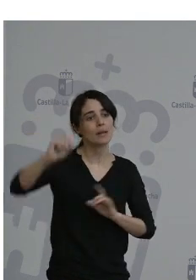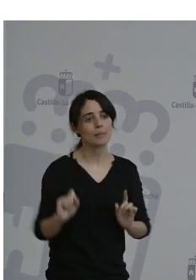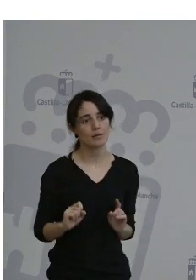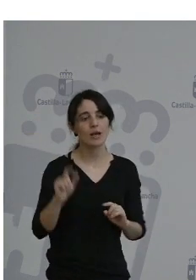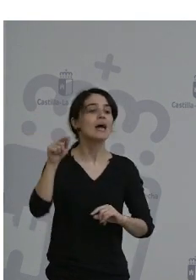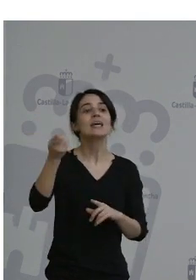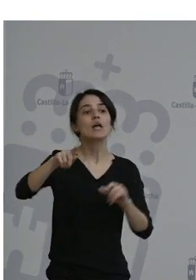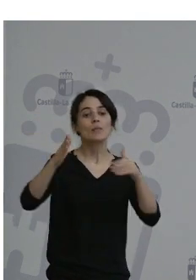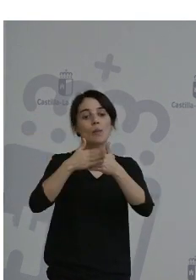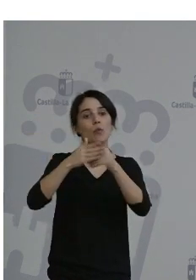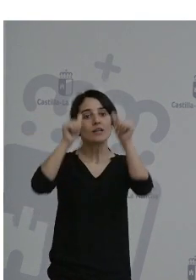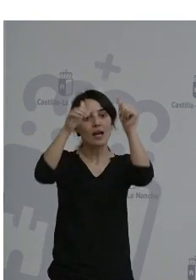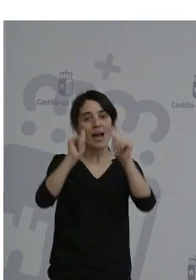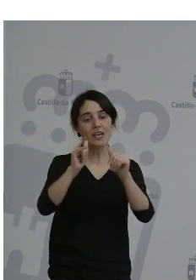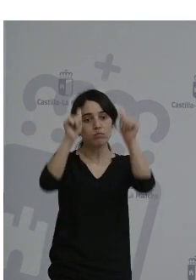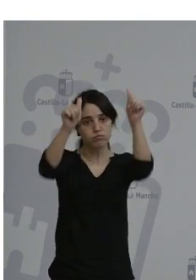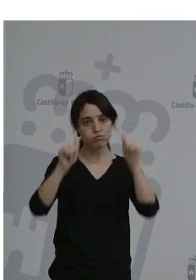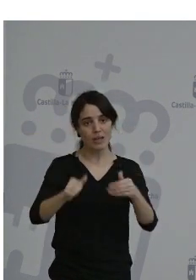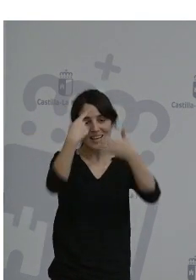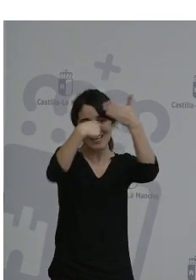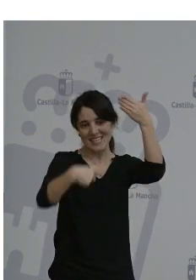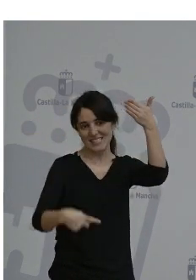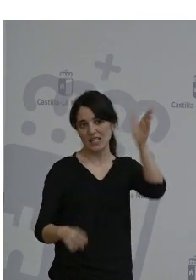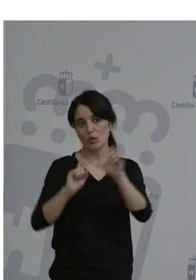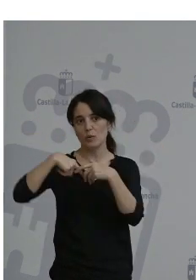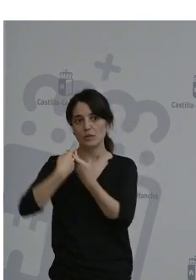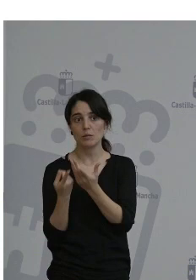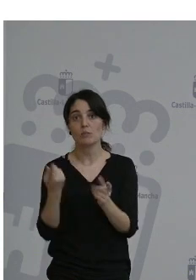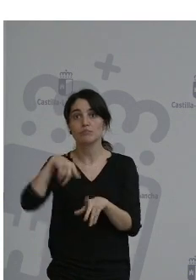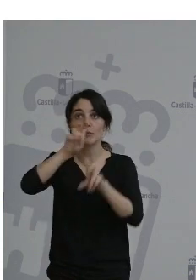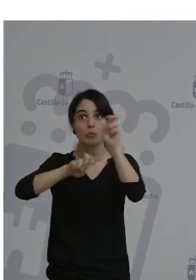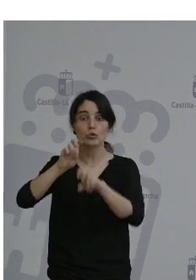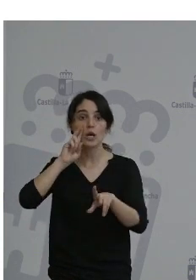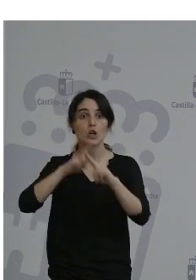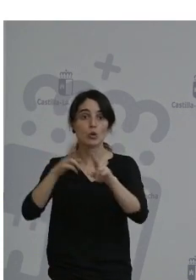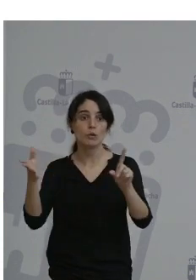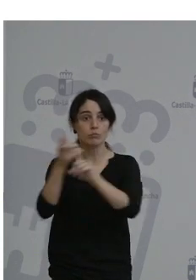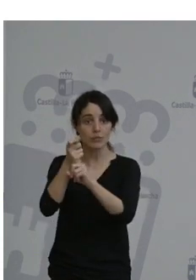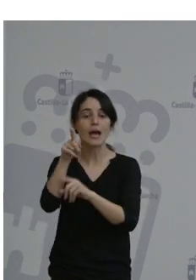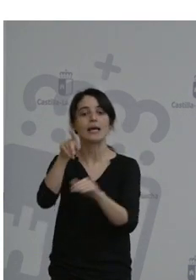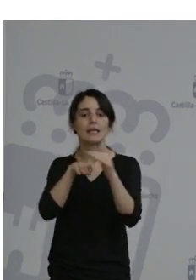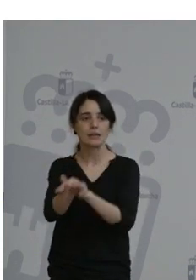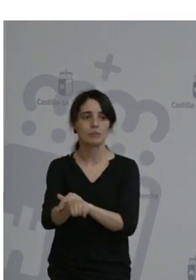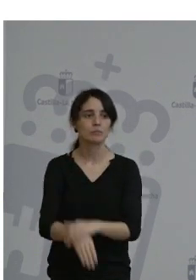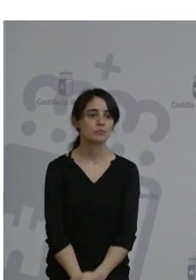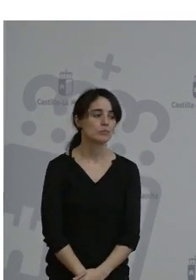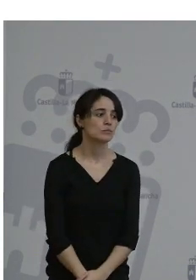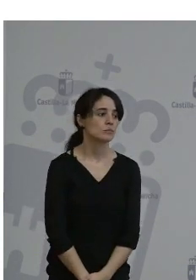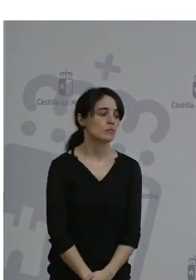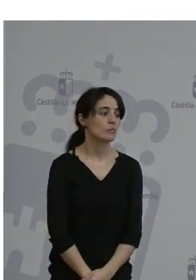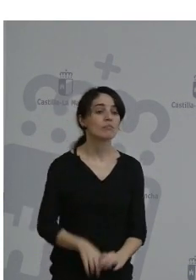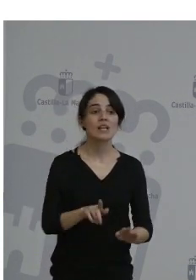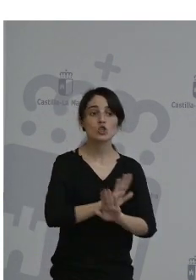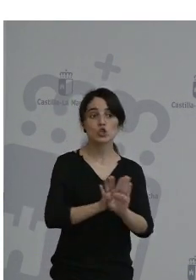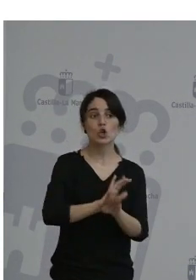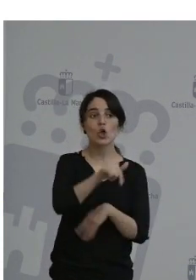el listado de asistentes y donde encontréis vuestro nombre, pues entráis. Y, bueno, pues eso es